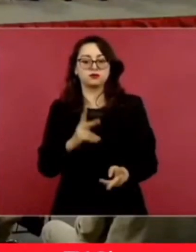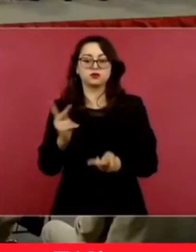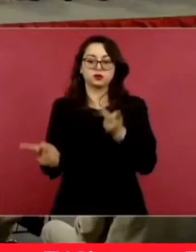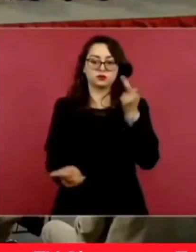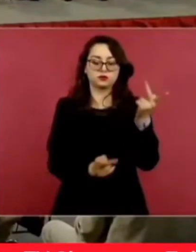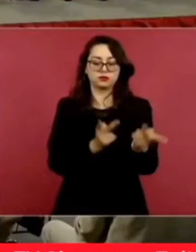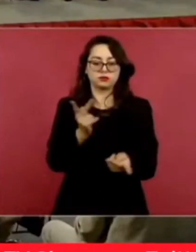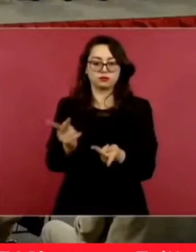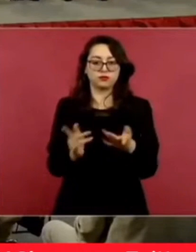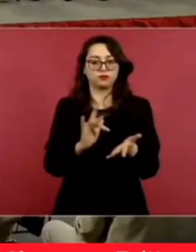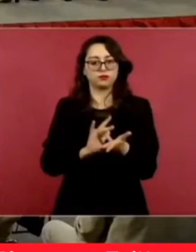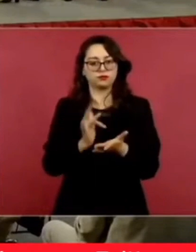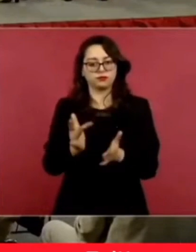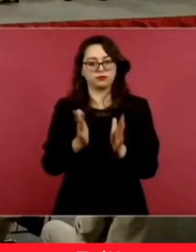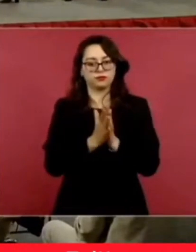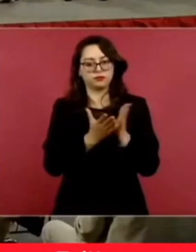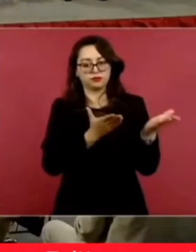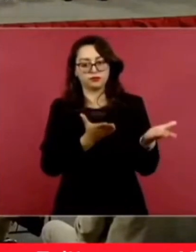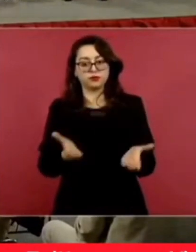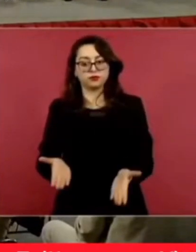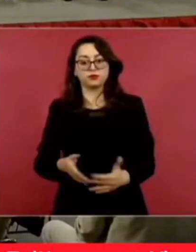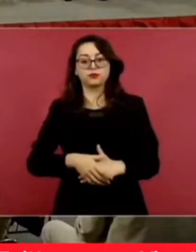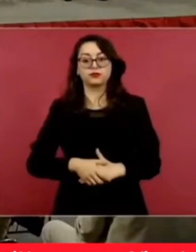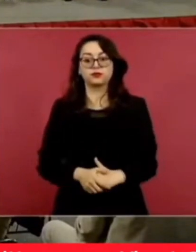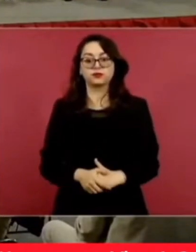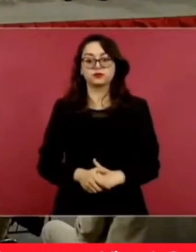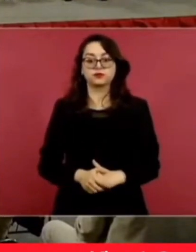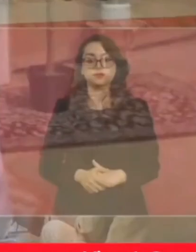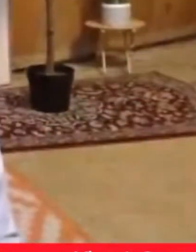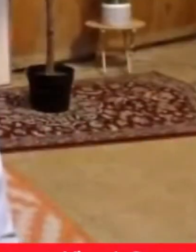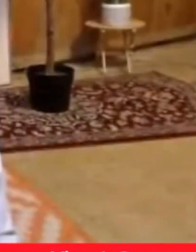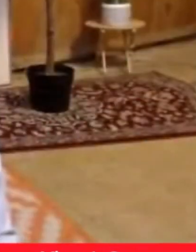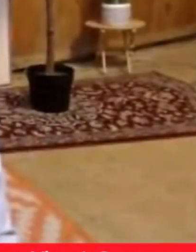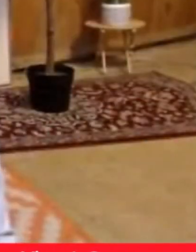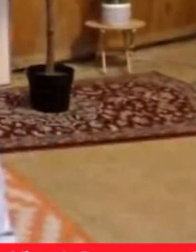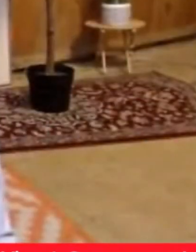doctora. Bueno, pues mire, esta fue una conferencia muy atípica.